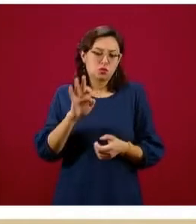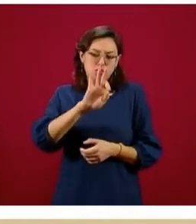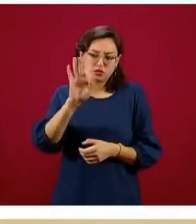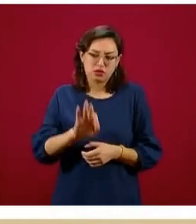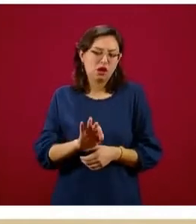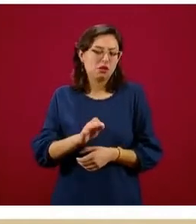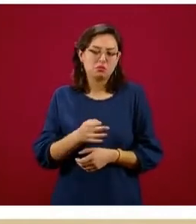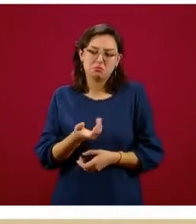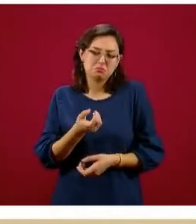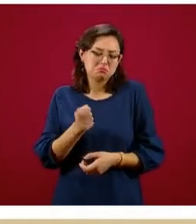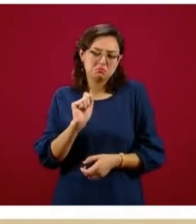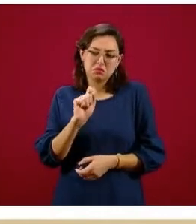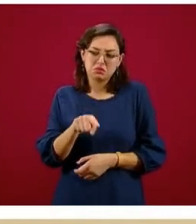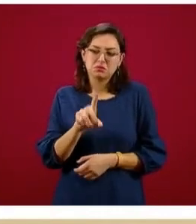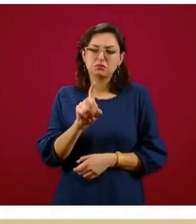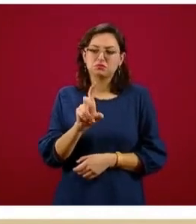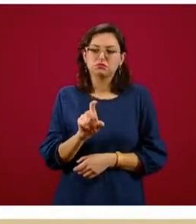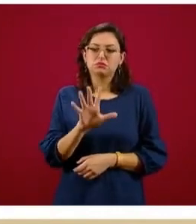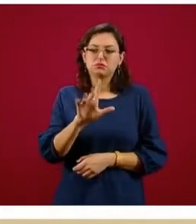porcentaje.